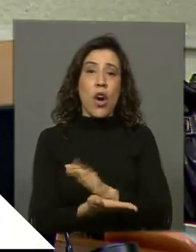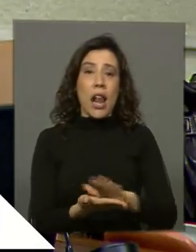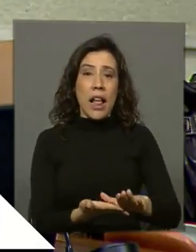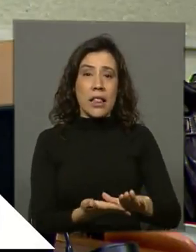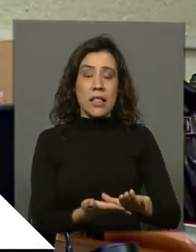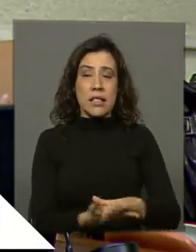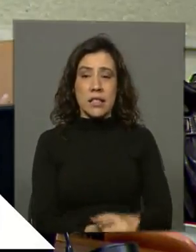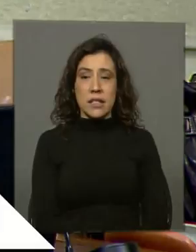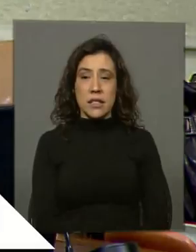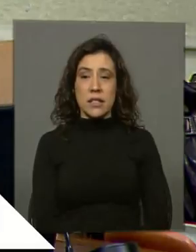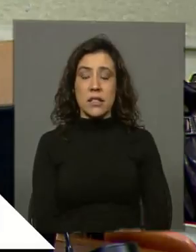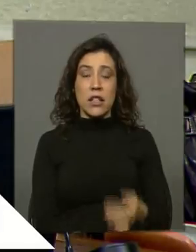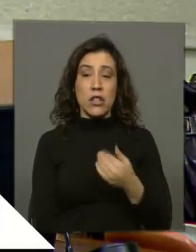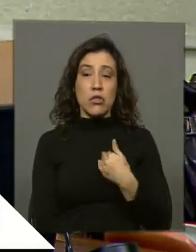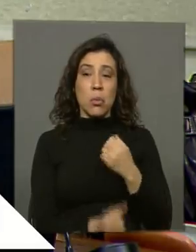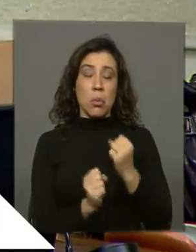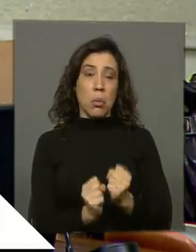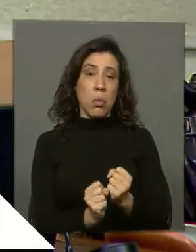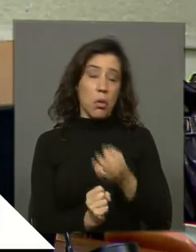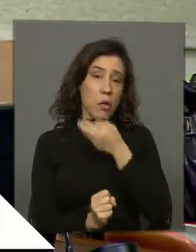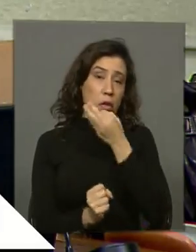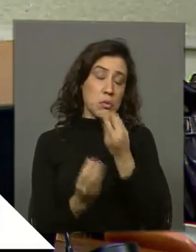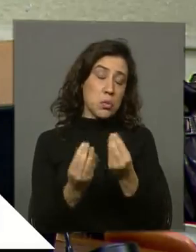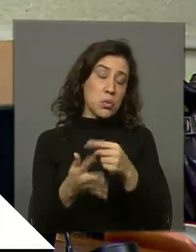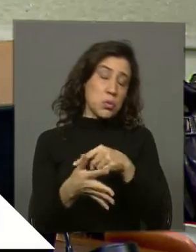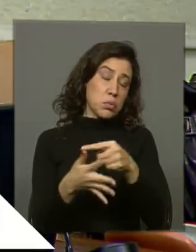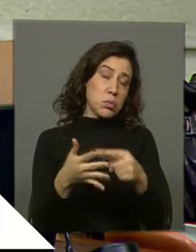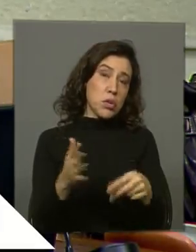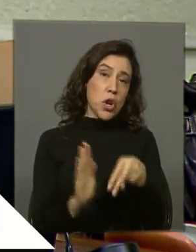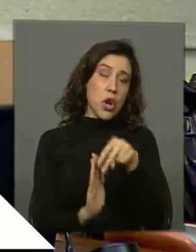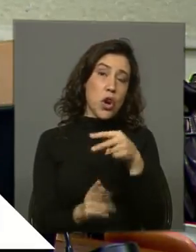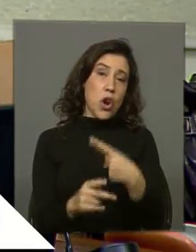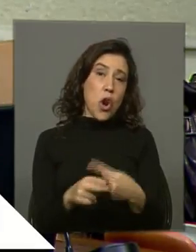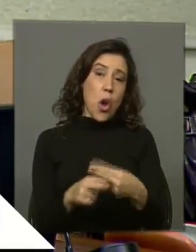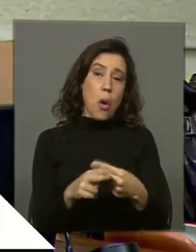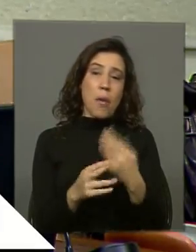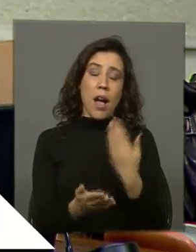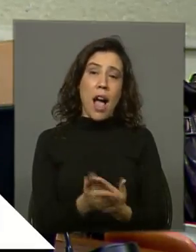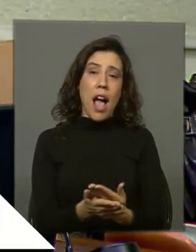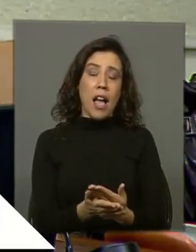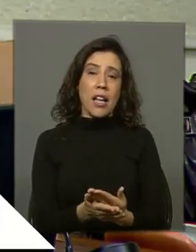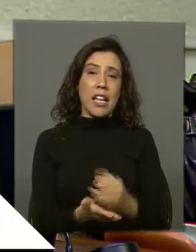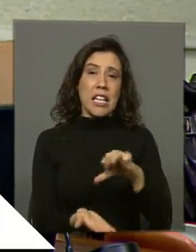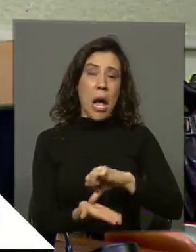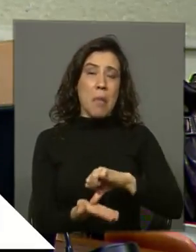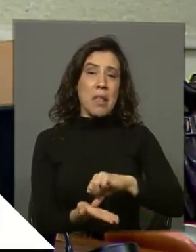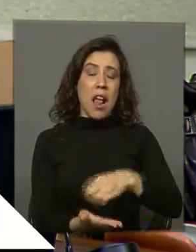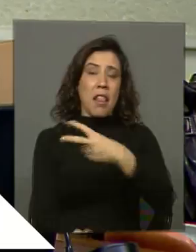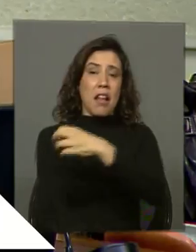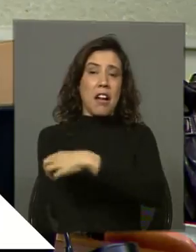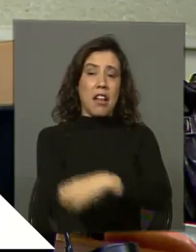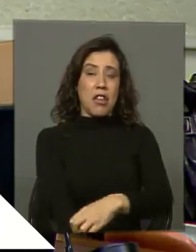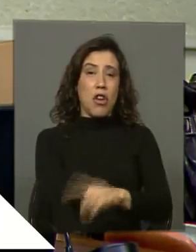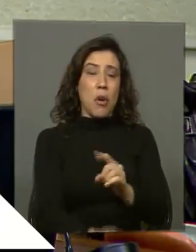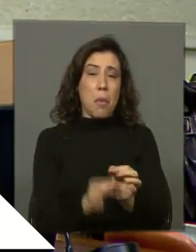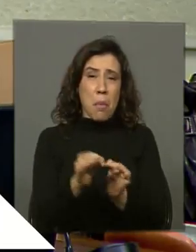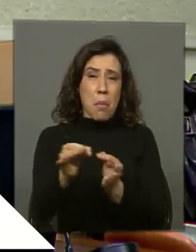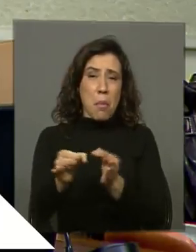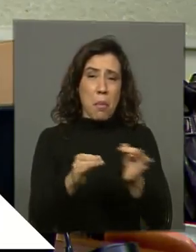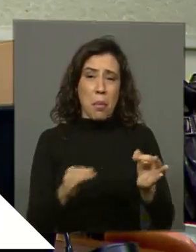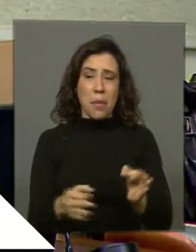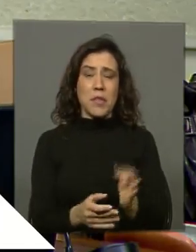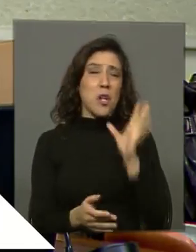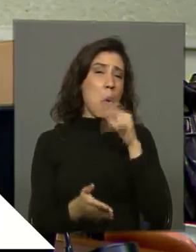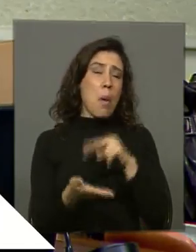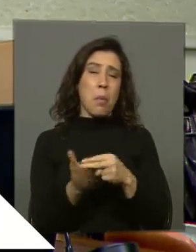eso a mí me pasa y yo podría dar muchos nombres aquí ¿no es cierto? que tenemos en las capitales en las capitales regionales no en la provincia en provincia no tenemos